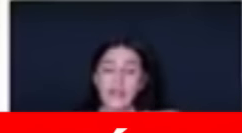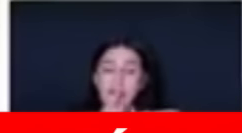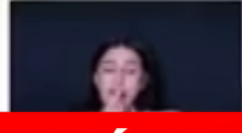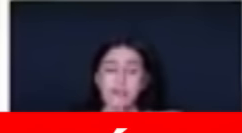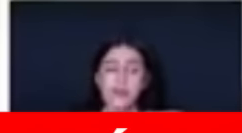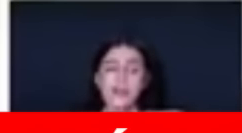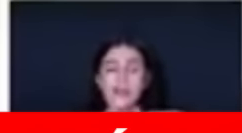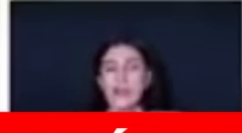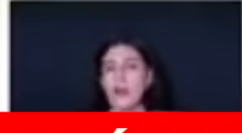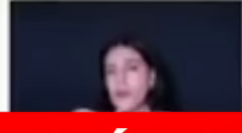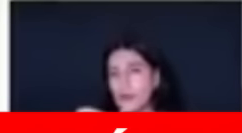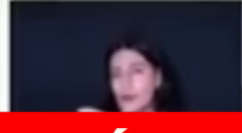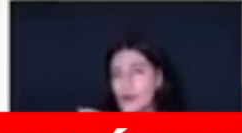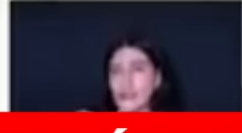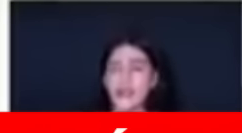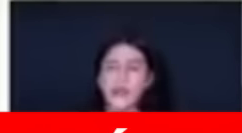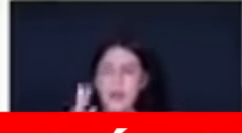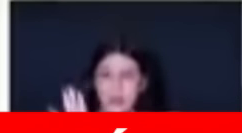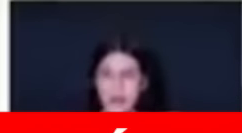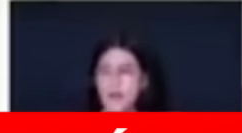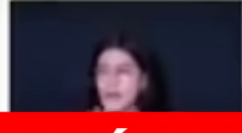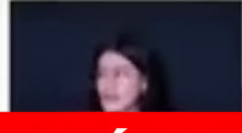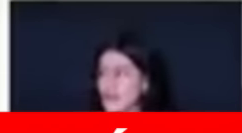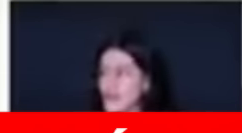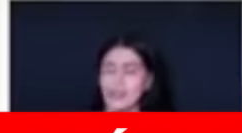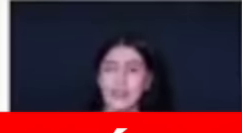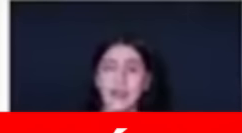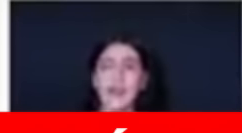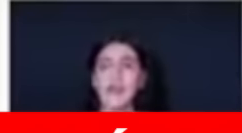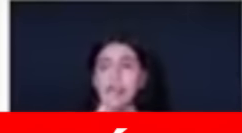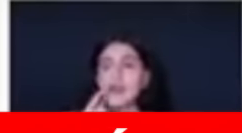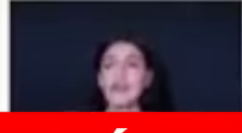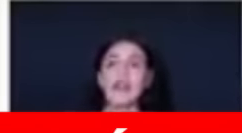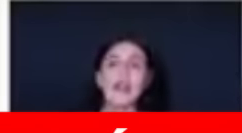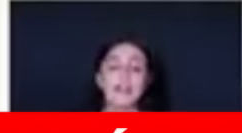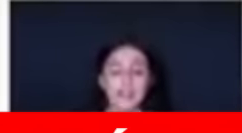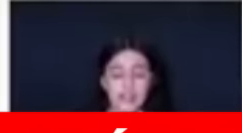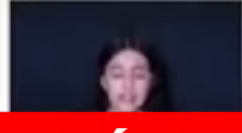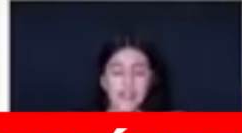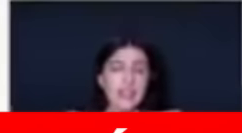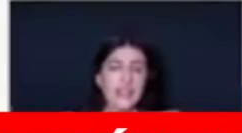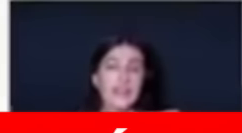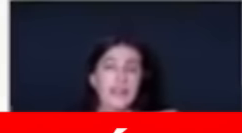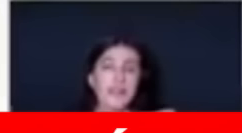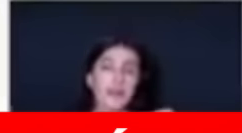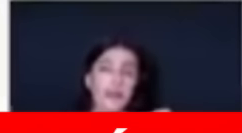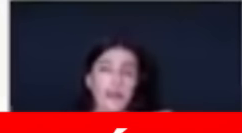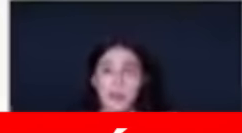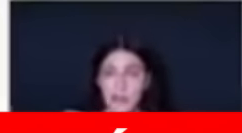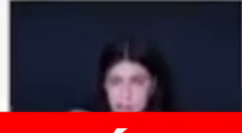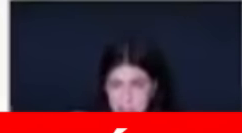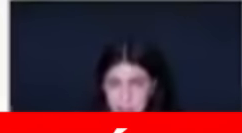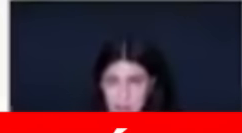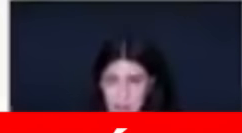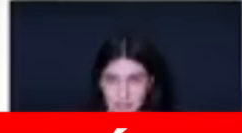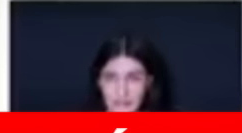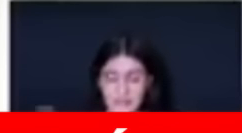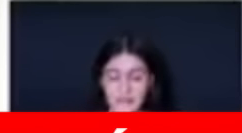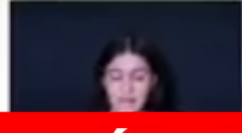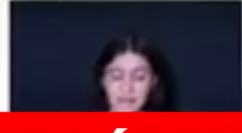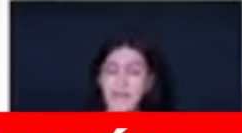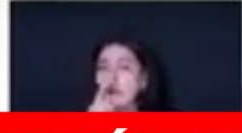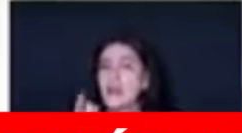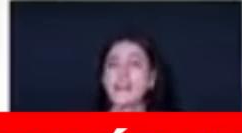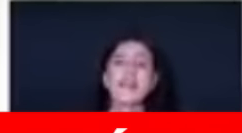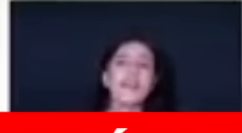ser pocos y seremos más. Nos van a acusar de ser débiles y seremos más fuertes. Nos van